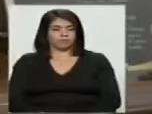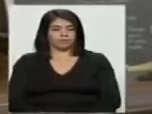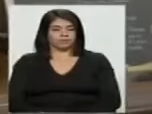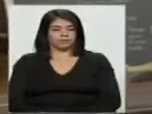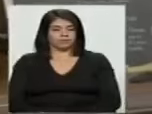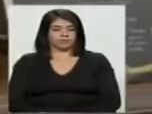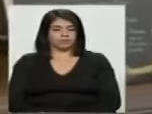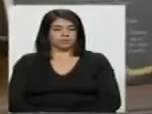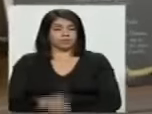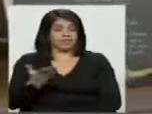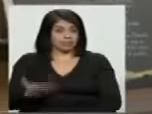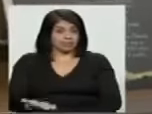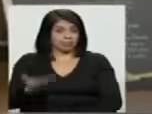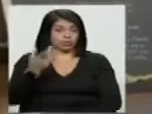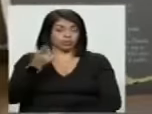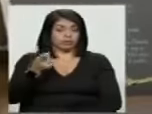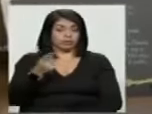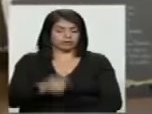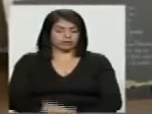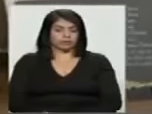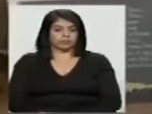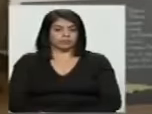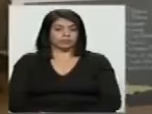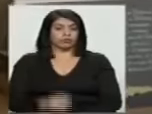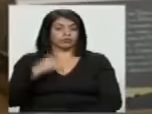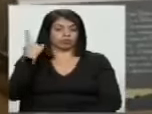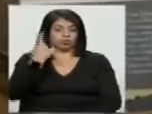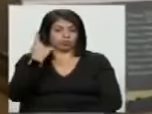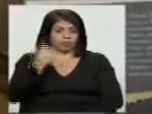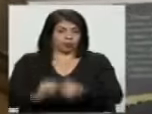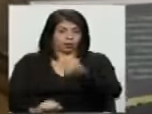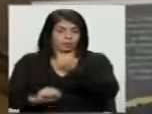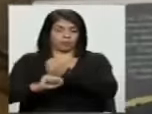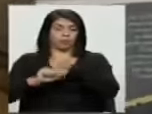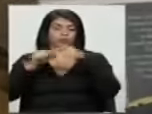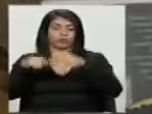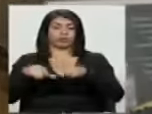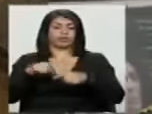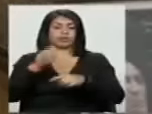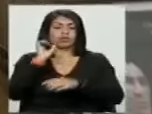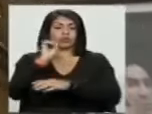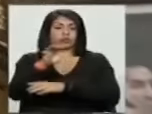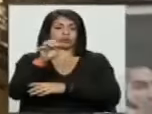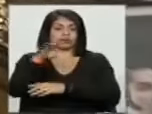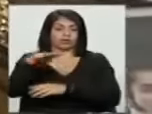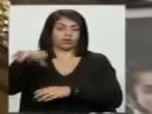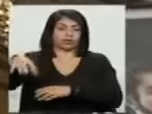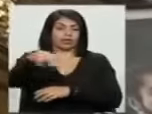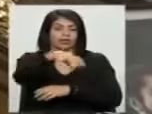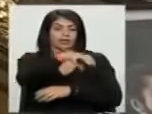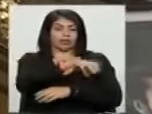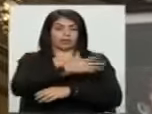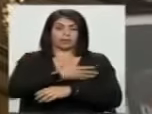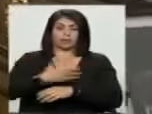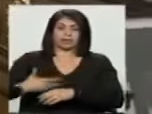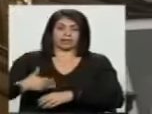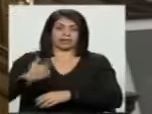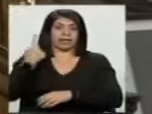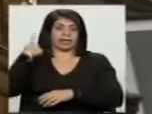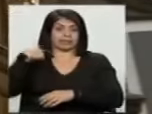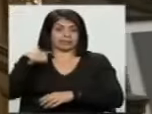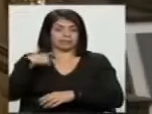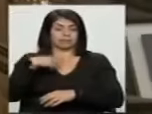¿es o no indispensable no solo que apoyemos el Consejo de Estado que creó nuestro presidente de